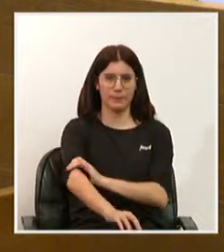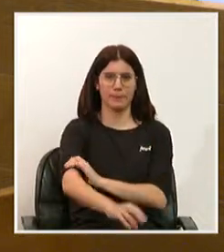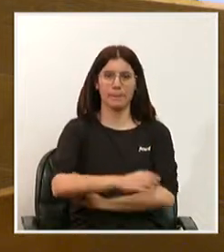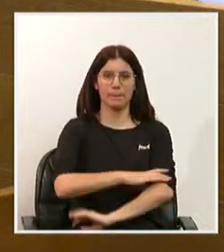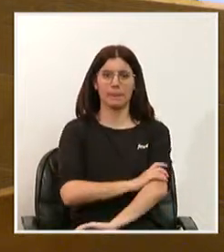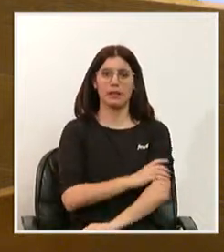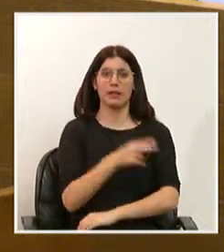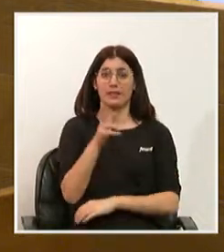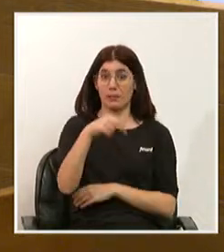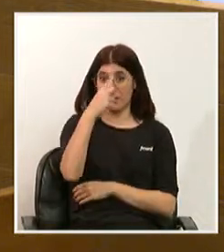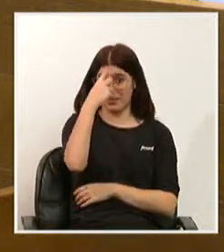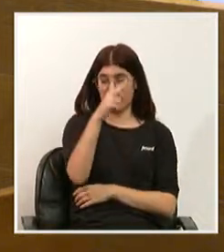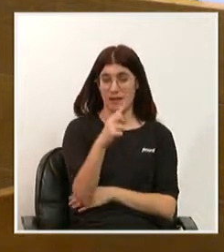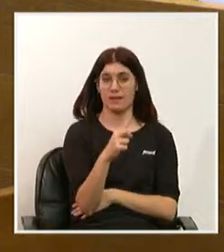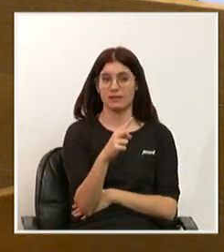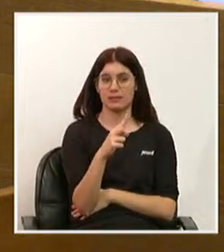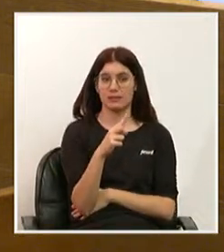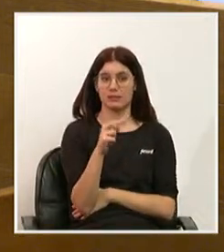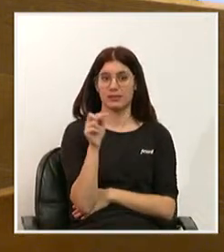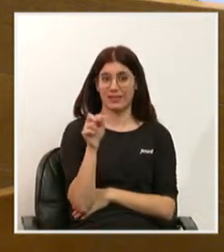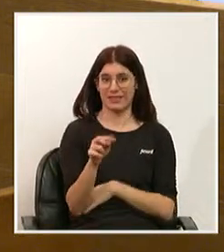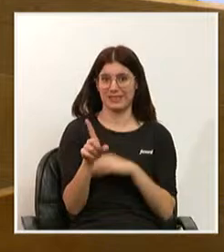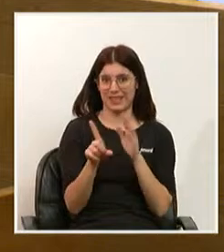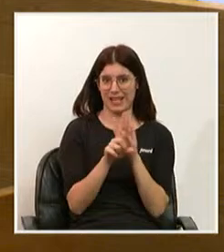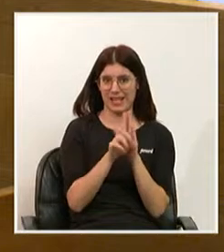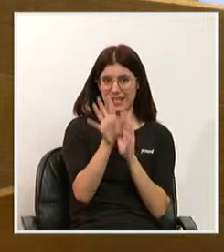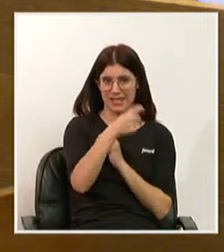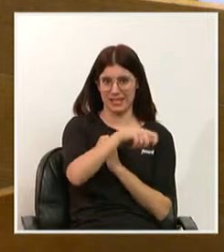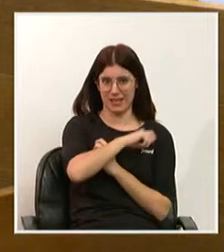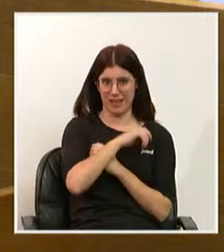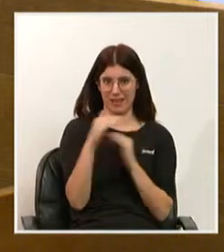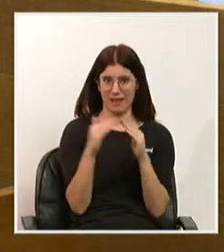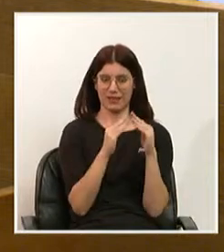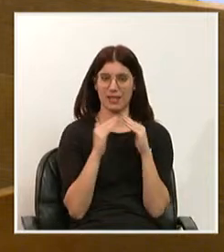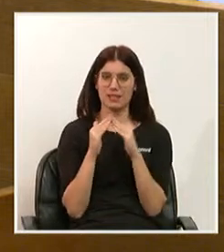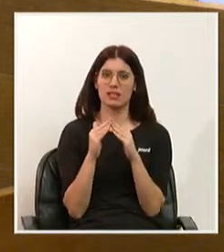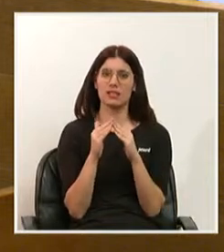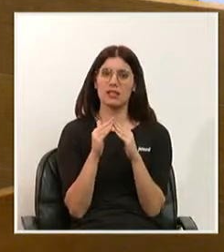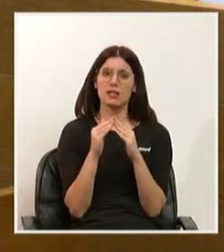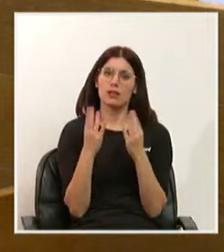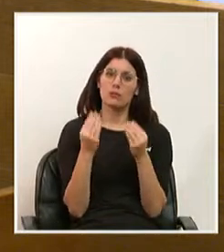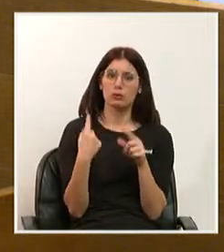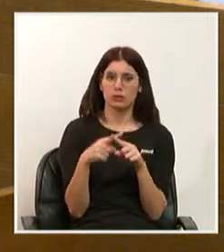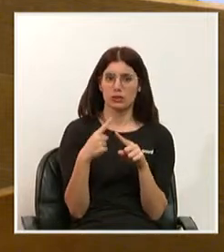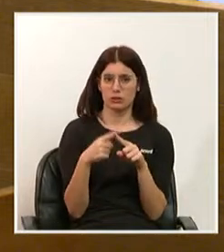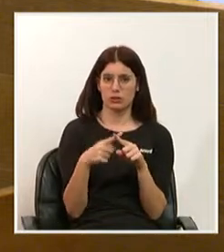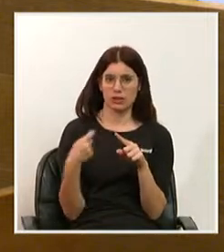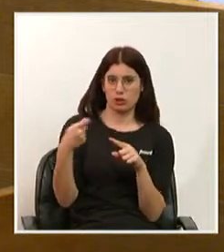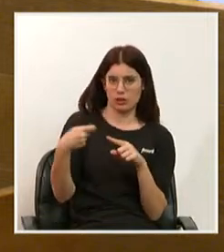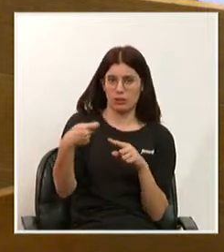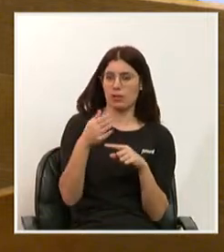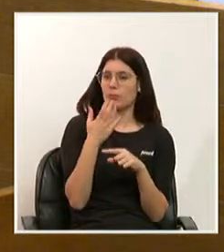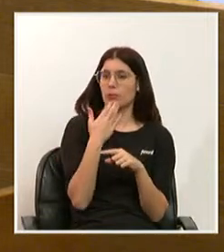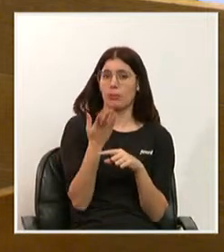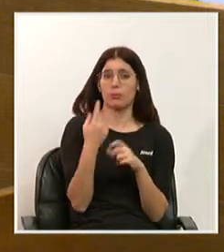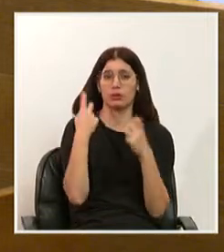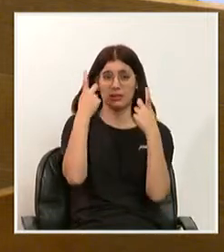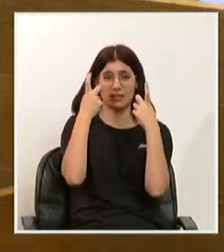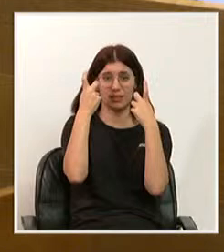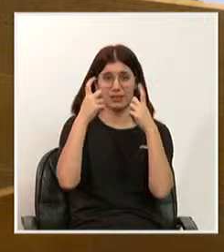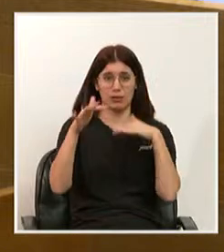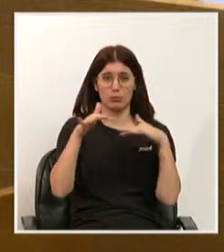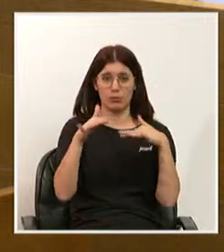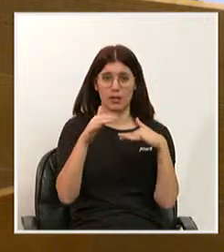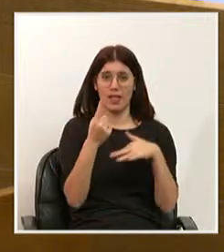tamb sa que desde estal de habit contribuir enes está intent movilizar un total